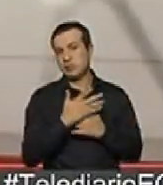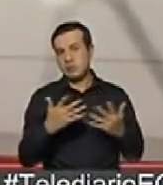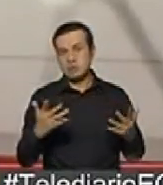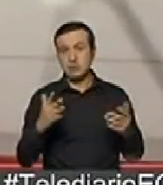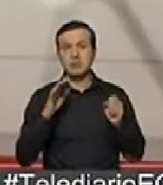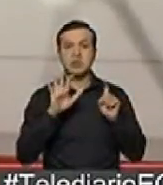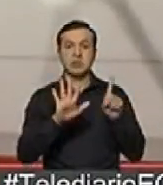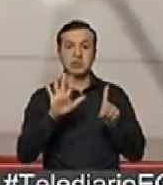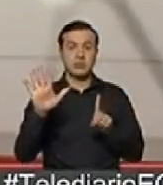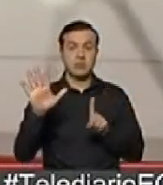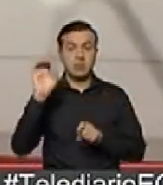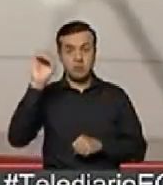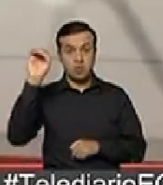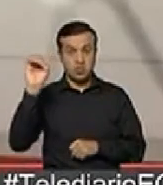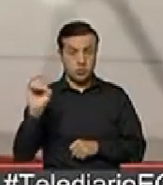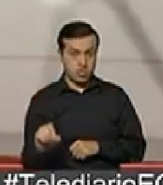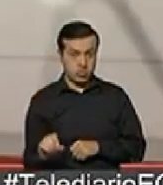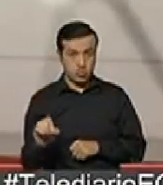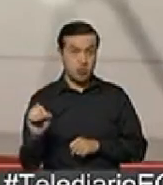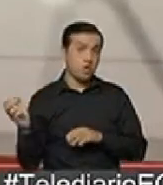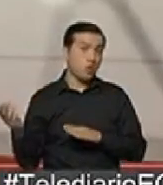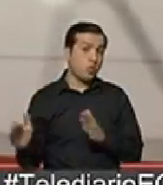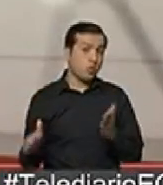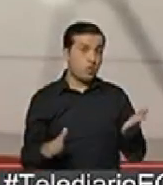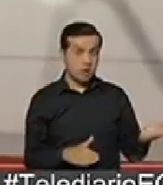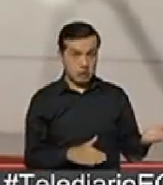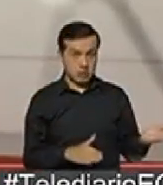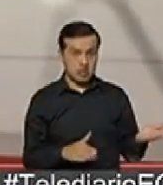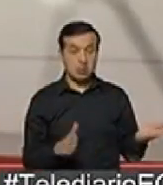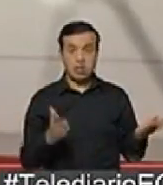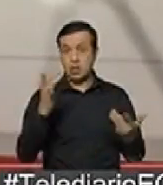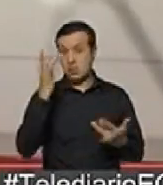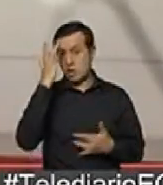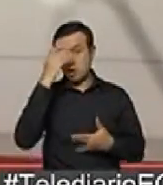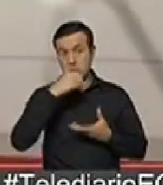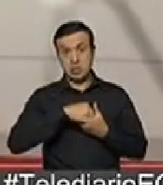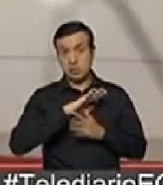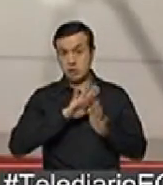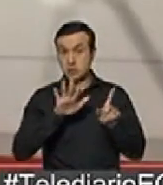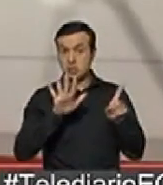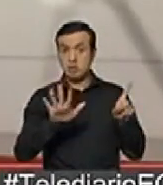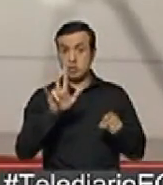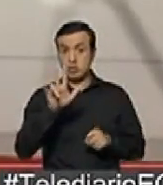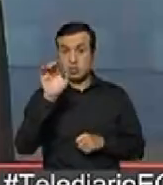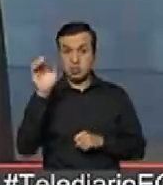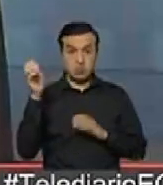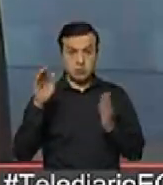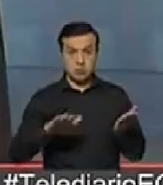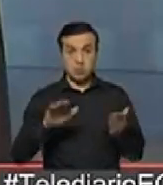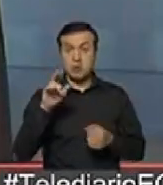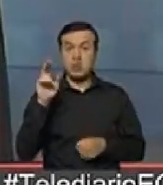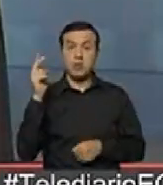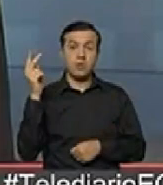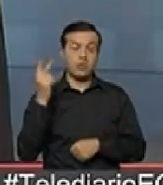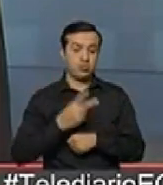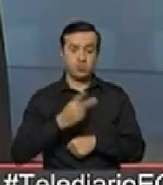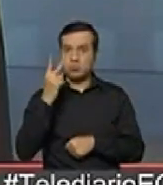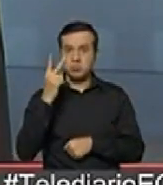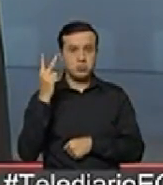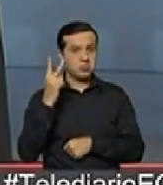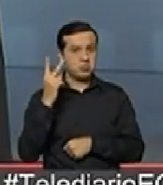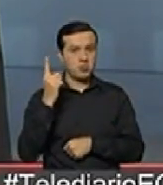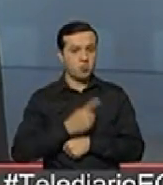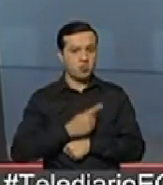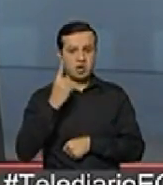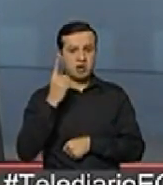un 66% de mortalidad una vez instalada. Se dice que hasta en 24 horas puede matar esta bacteria. Y en 24 horas,